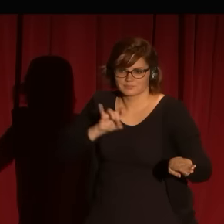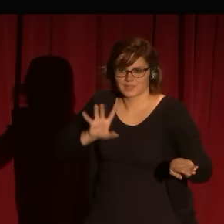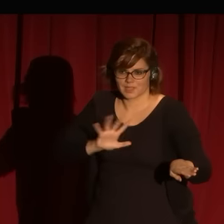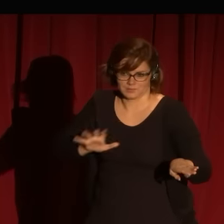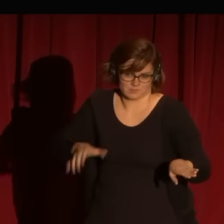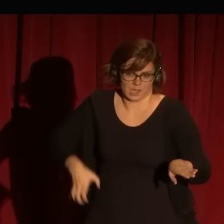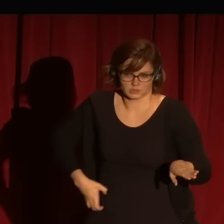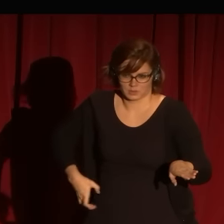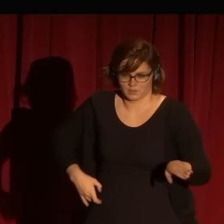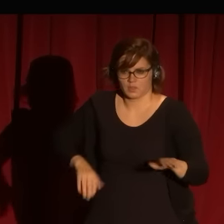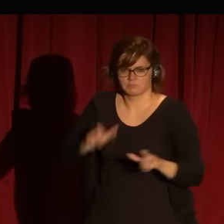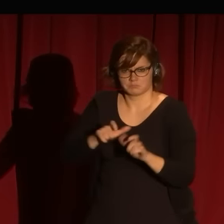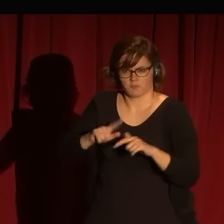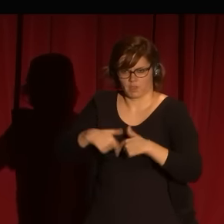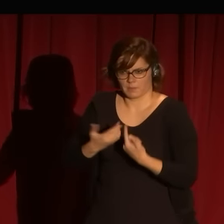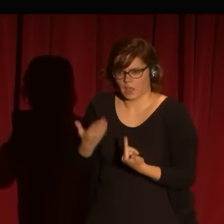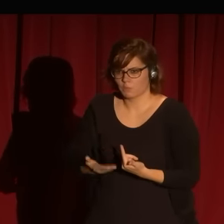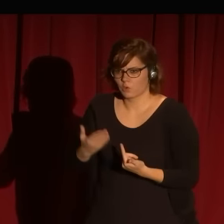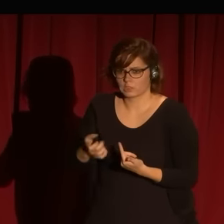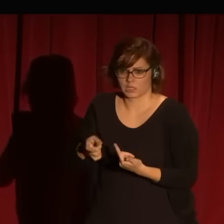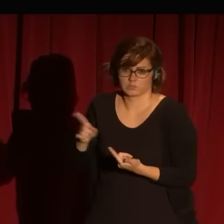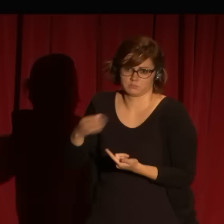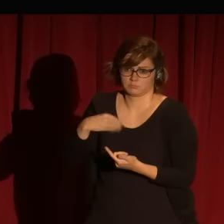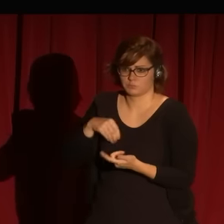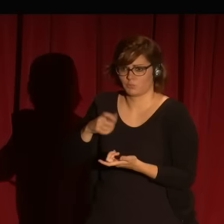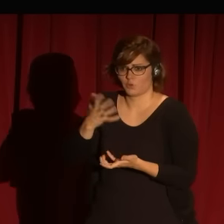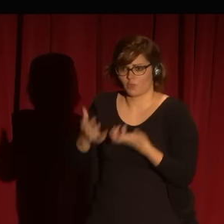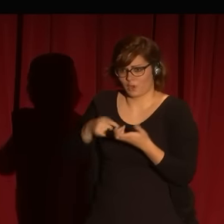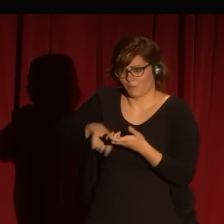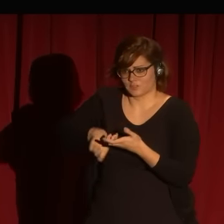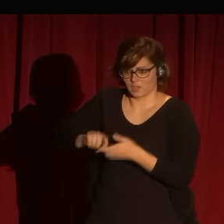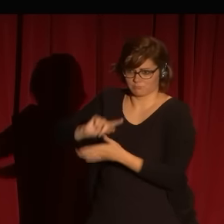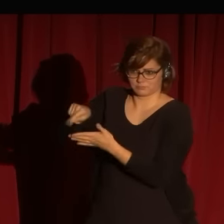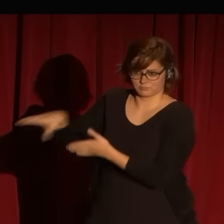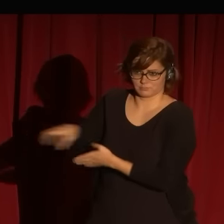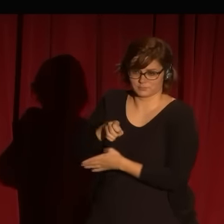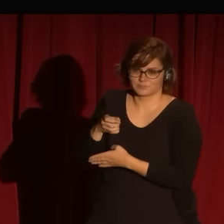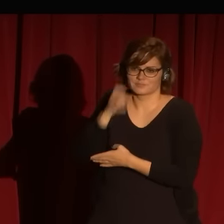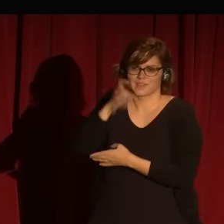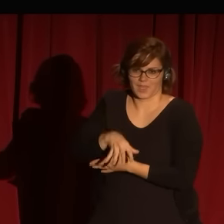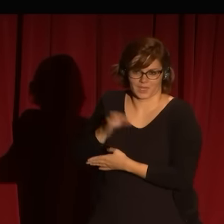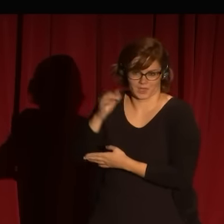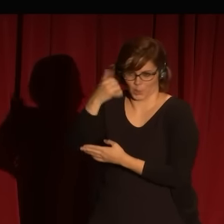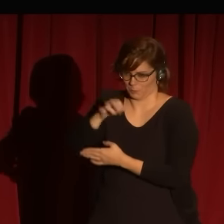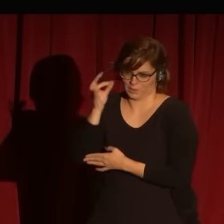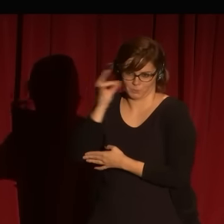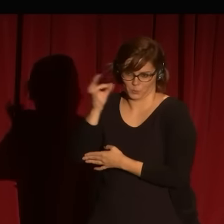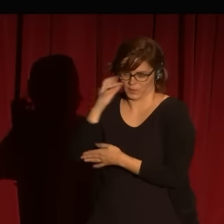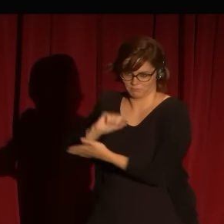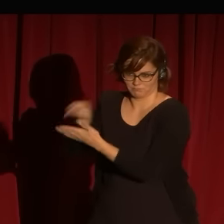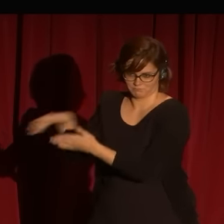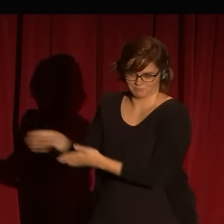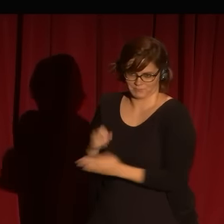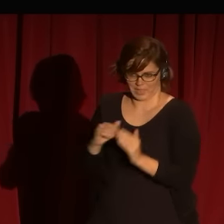casa importante de casa en la que se contrataba un cocinero profesional y cuando eso se hacía sí sabemos que eran hombres y no mujeres no Bueno